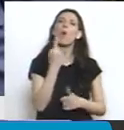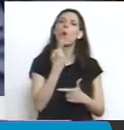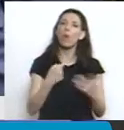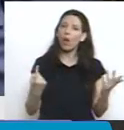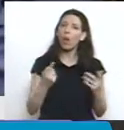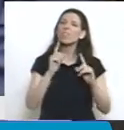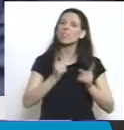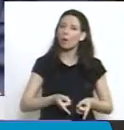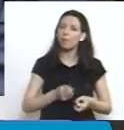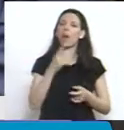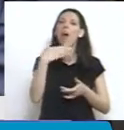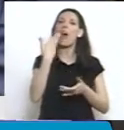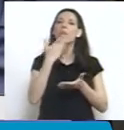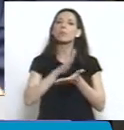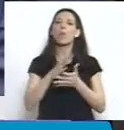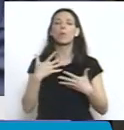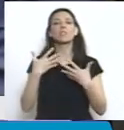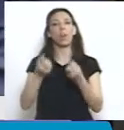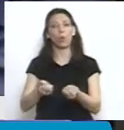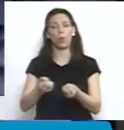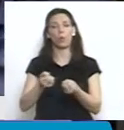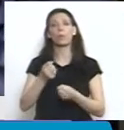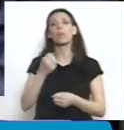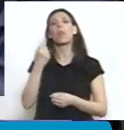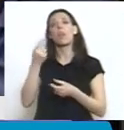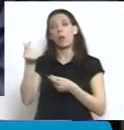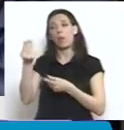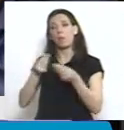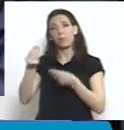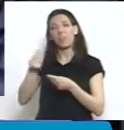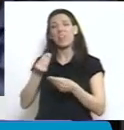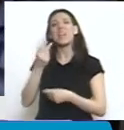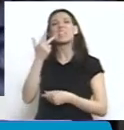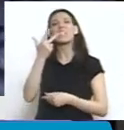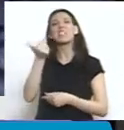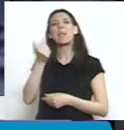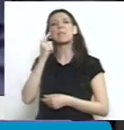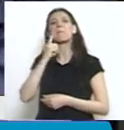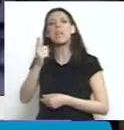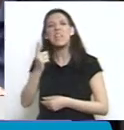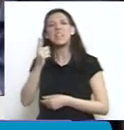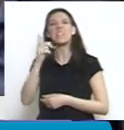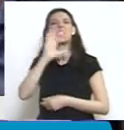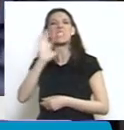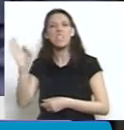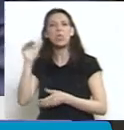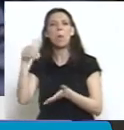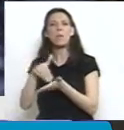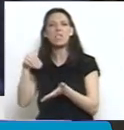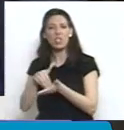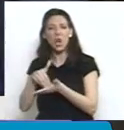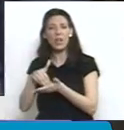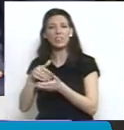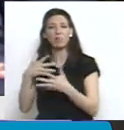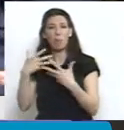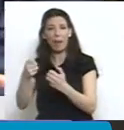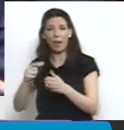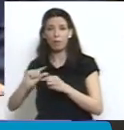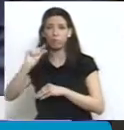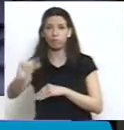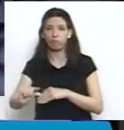la salud. En la salud se van a destinar en 2016 36.507 millones, un aumento del